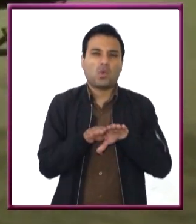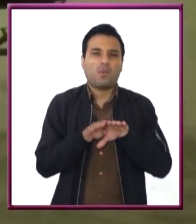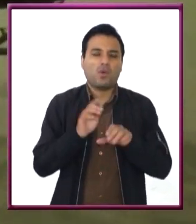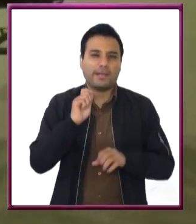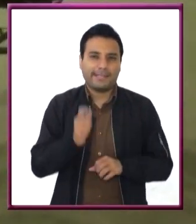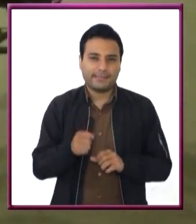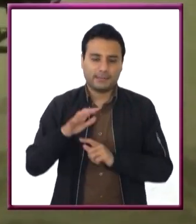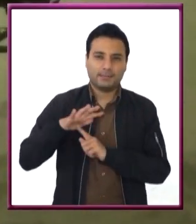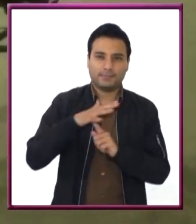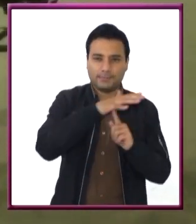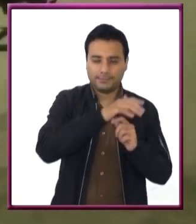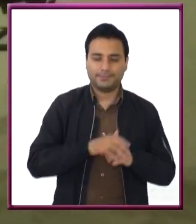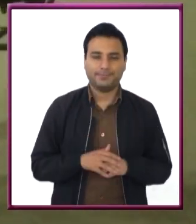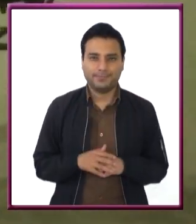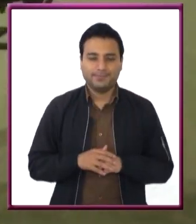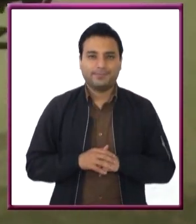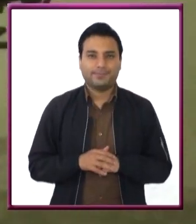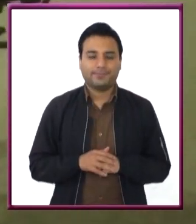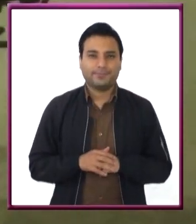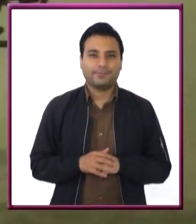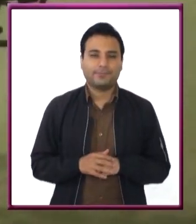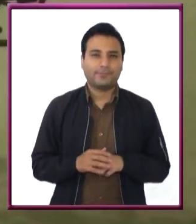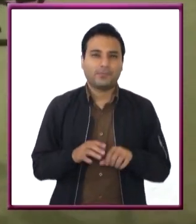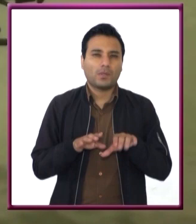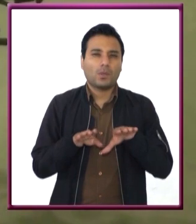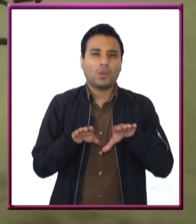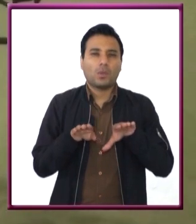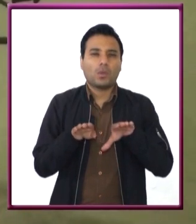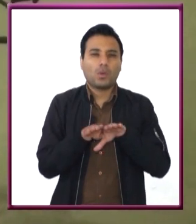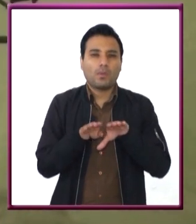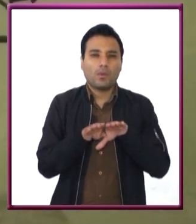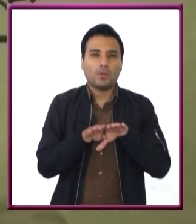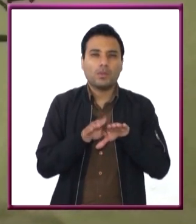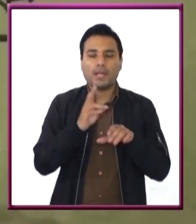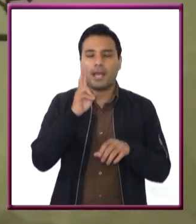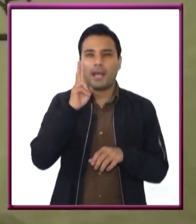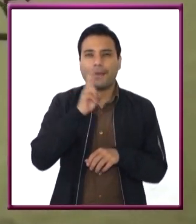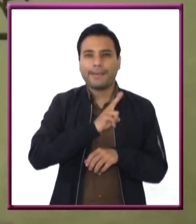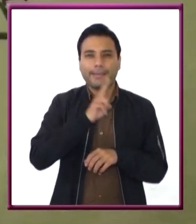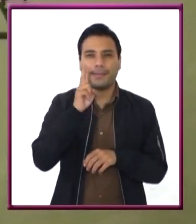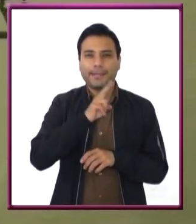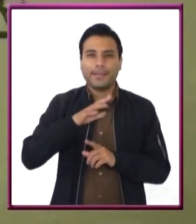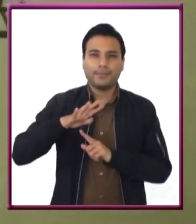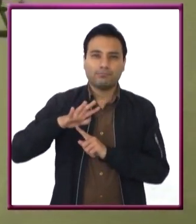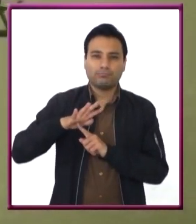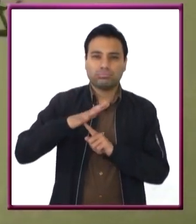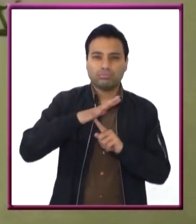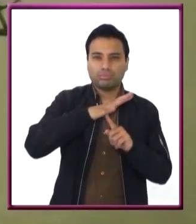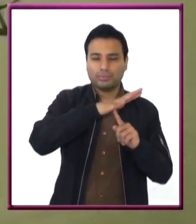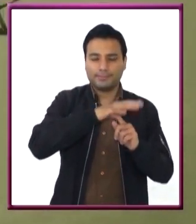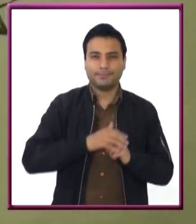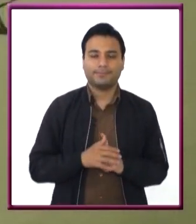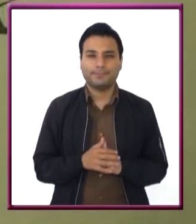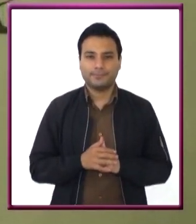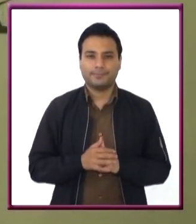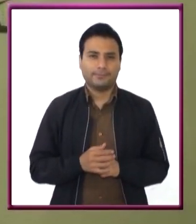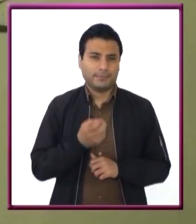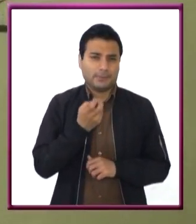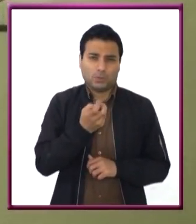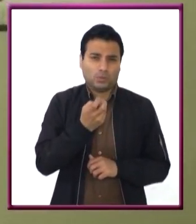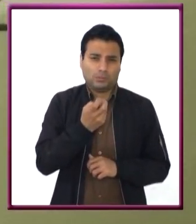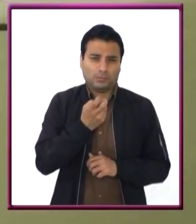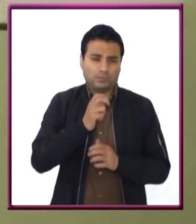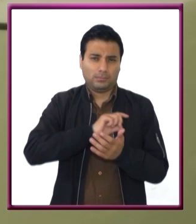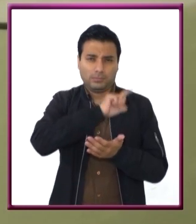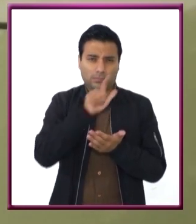sustentación del helicóptero, cómo interactúa a través del aire, estudiando un poquito de aerodinámica, pero ese